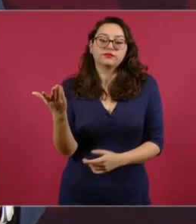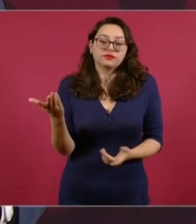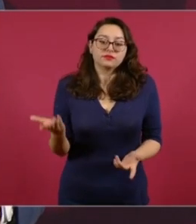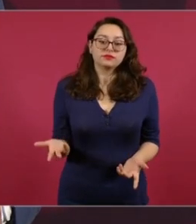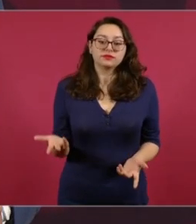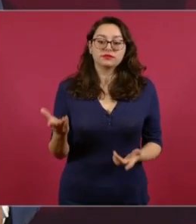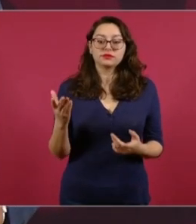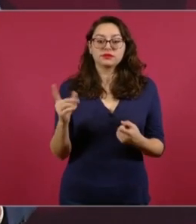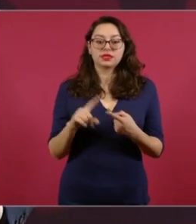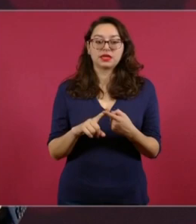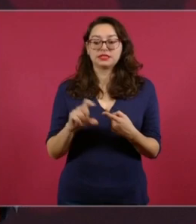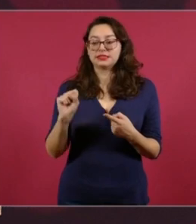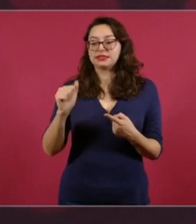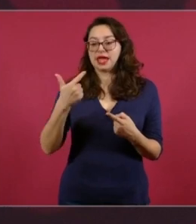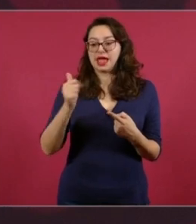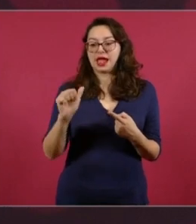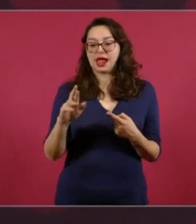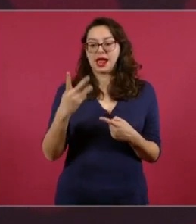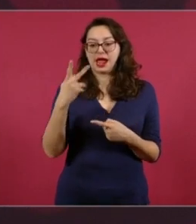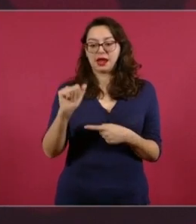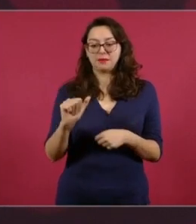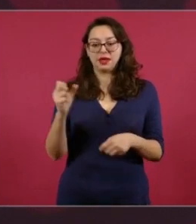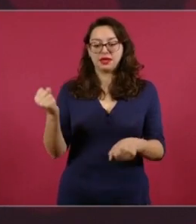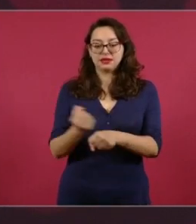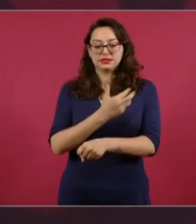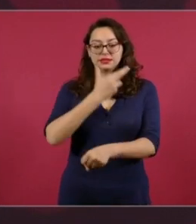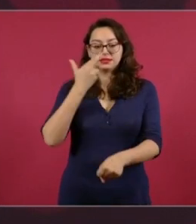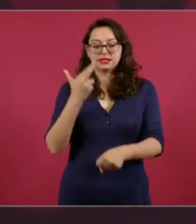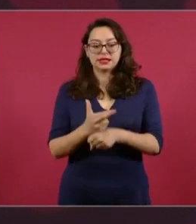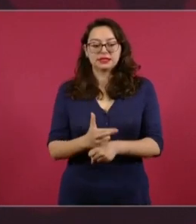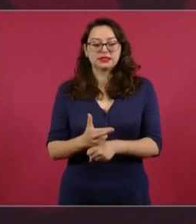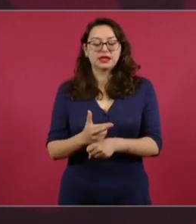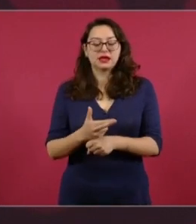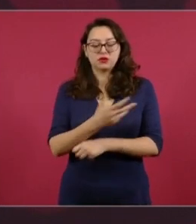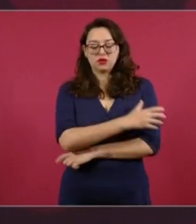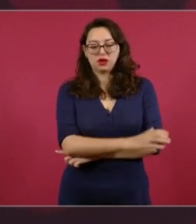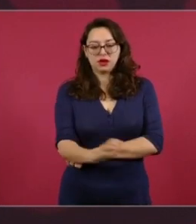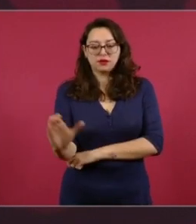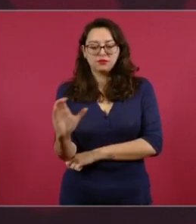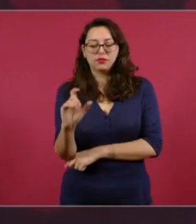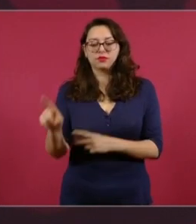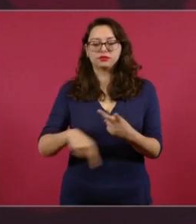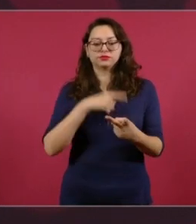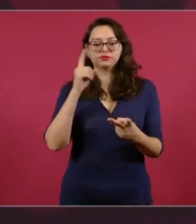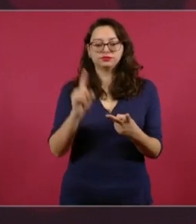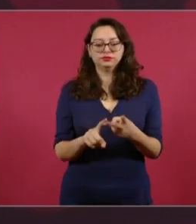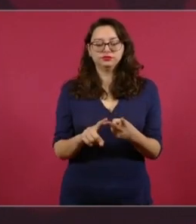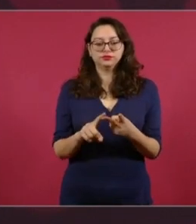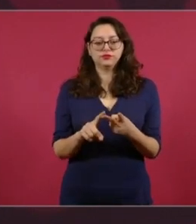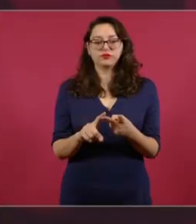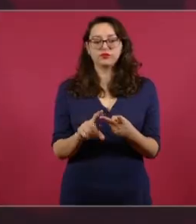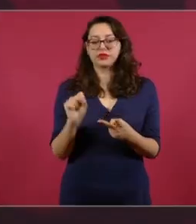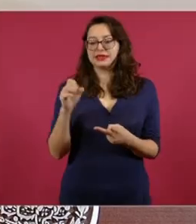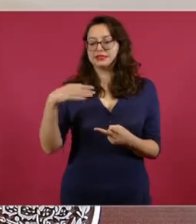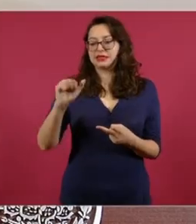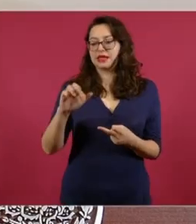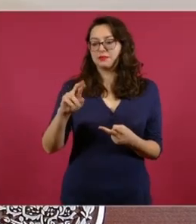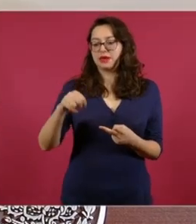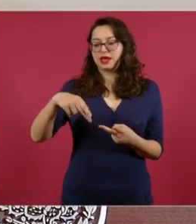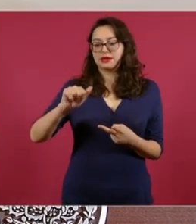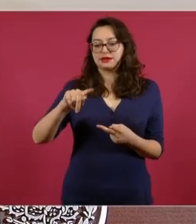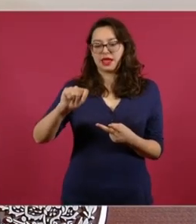de Agricultura, que tiene que ver con pesca también, a la secretaria de Medio